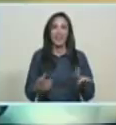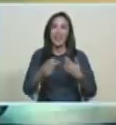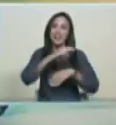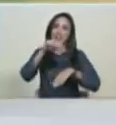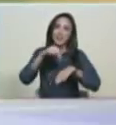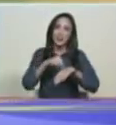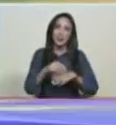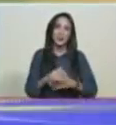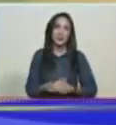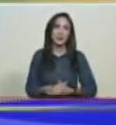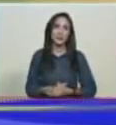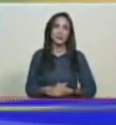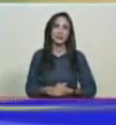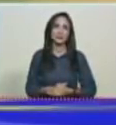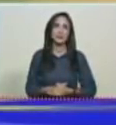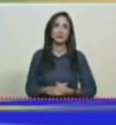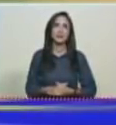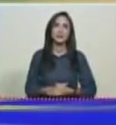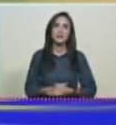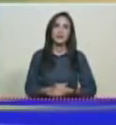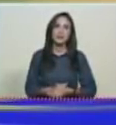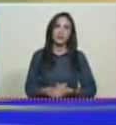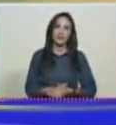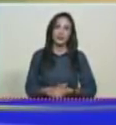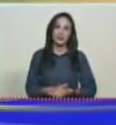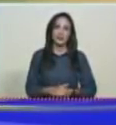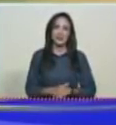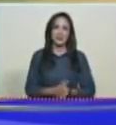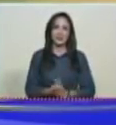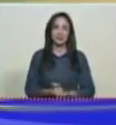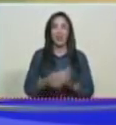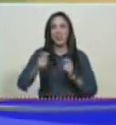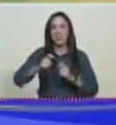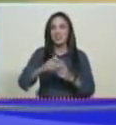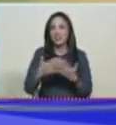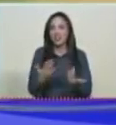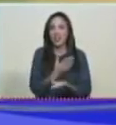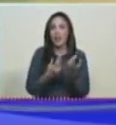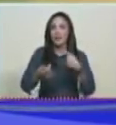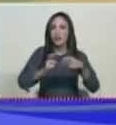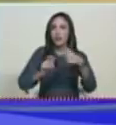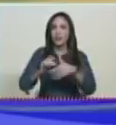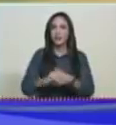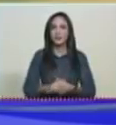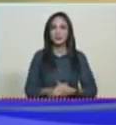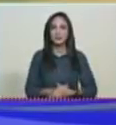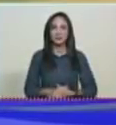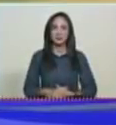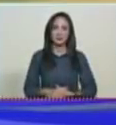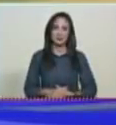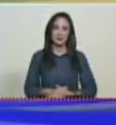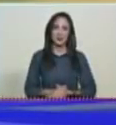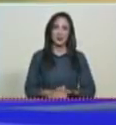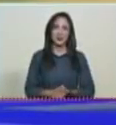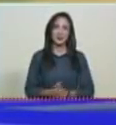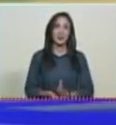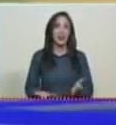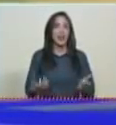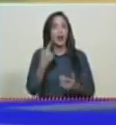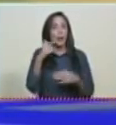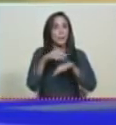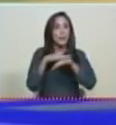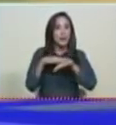de Comercio Interior. Necesario, fundamental. Tenemos un Ministerio de